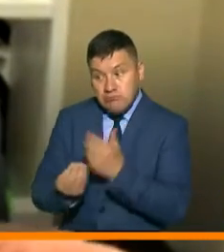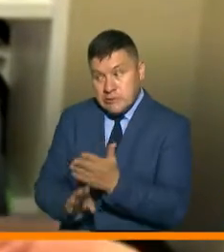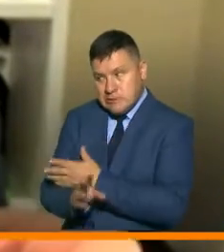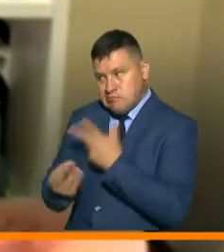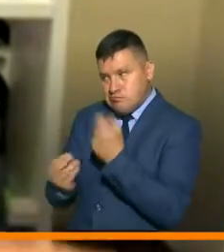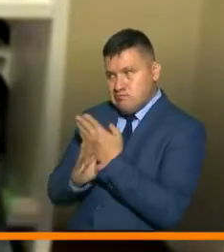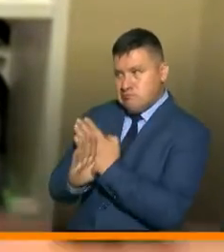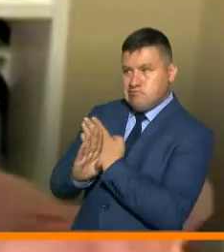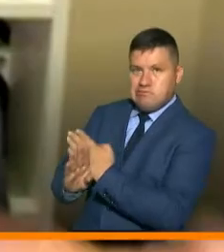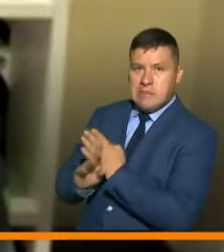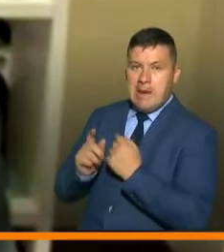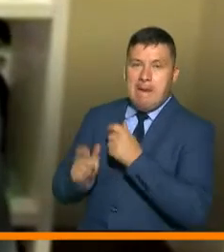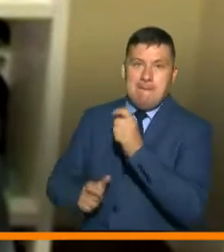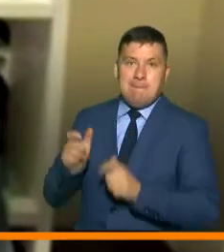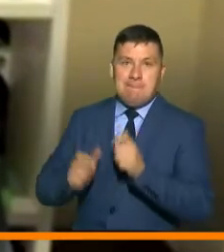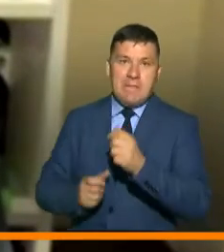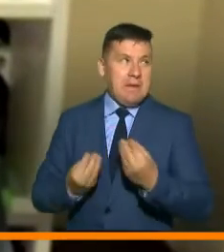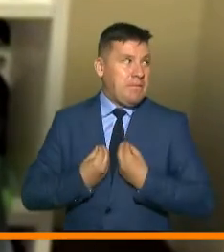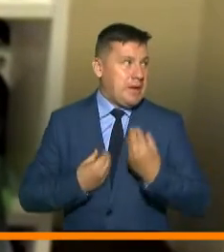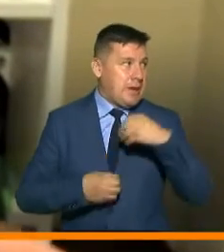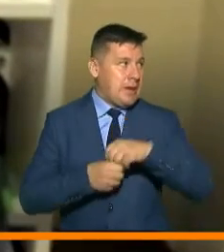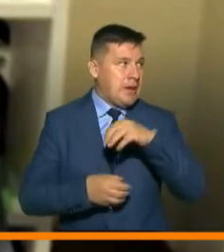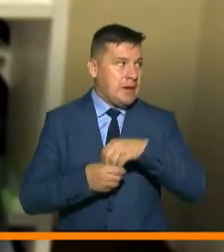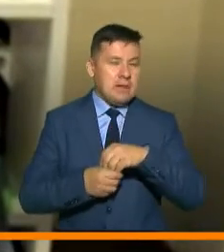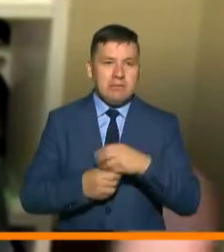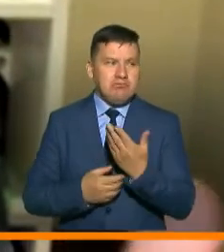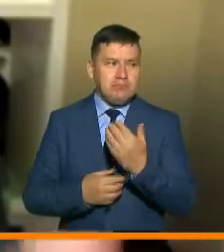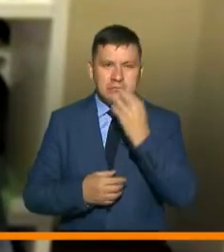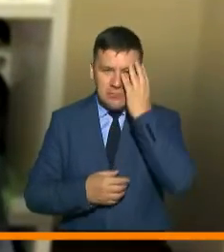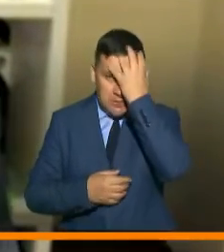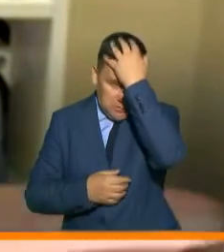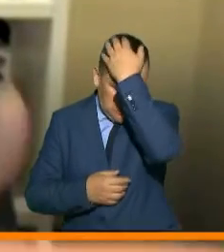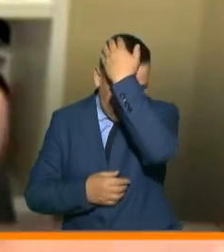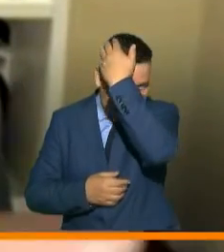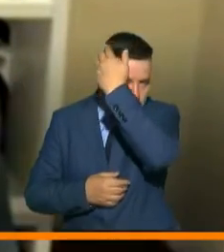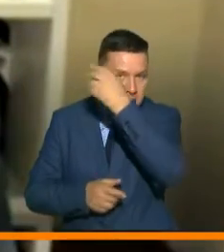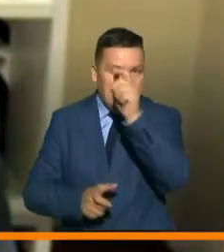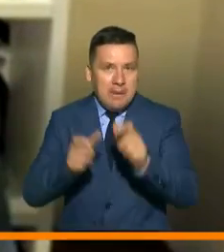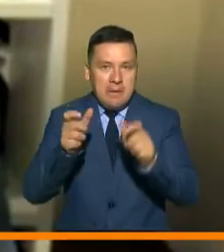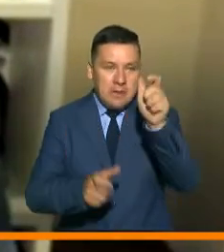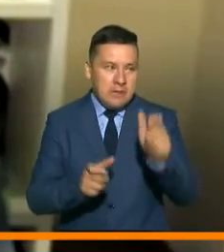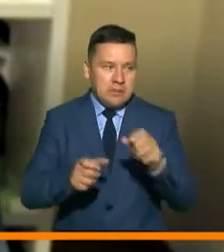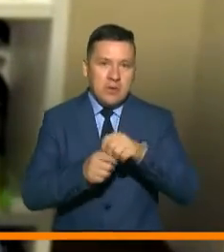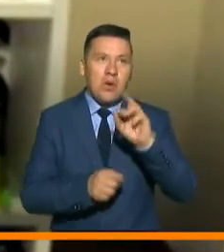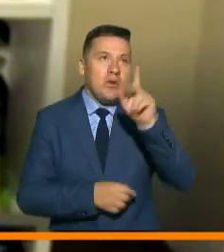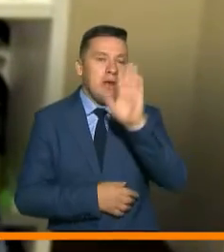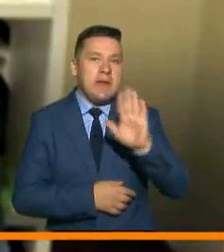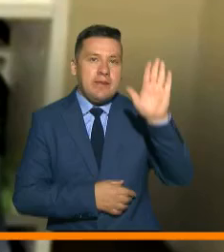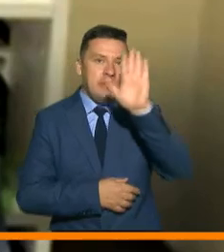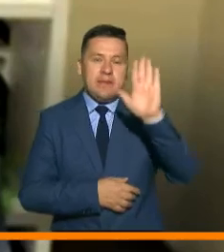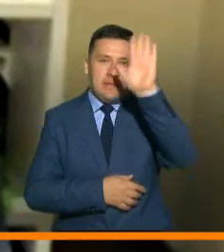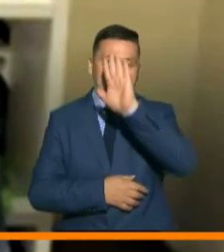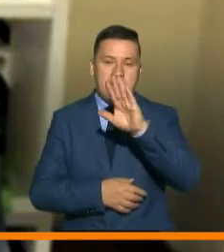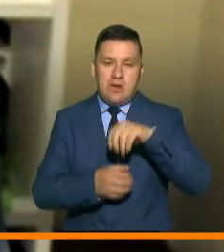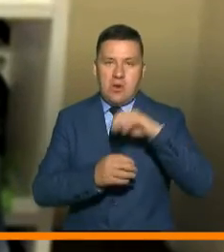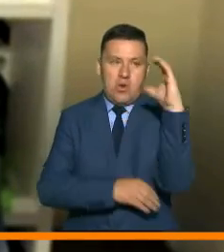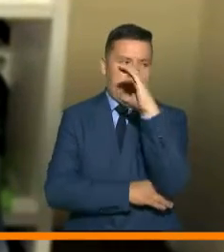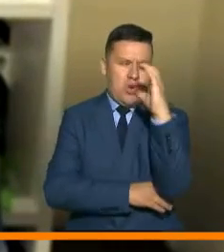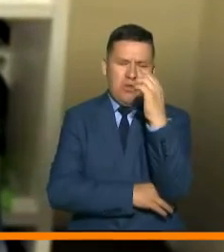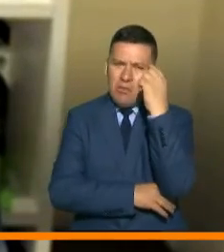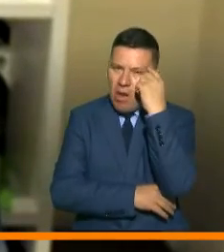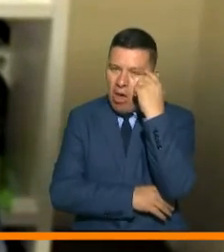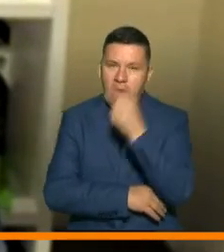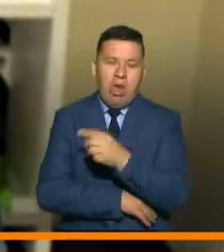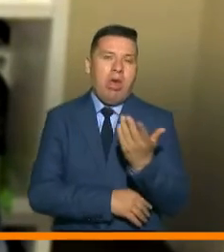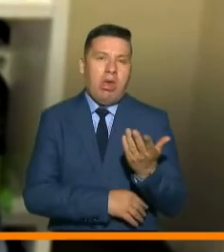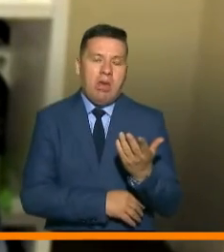a las personas que viven en esa área pero también proteger a los otros departamentos de colombia para que no se